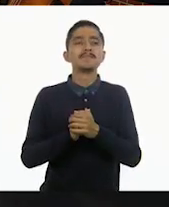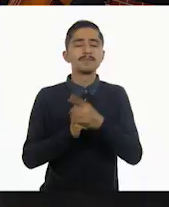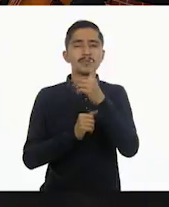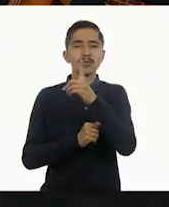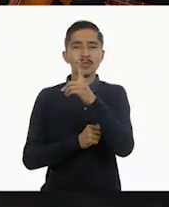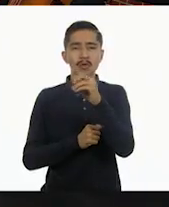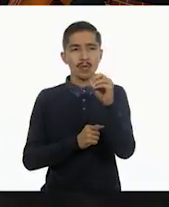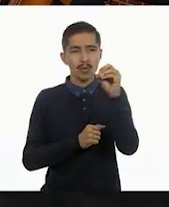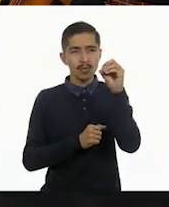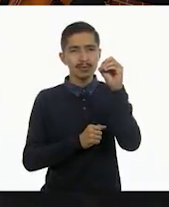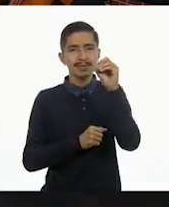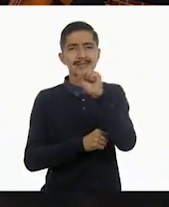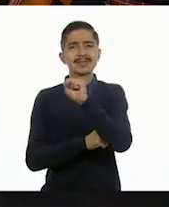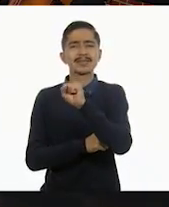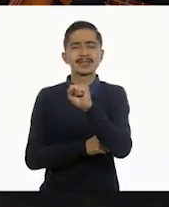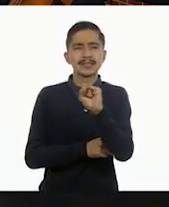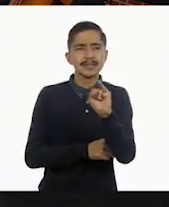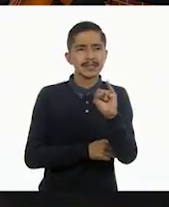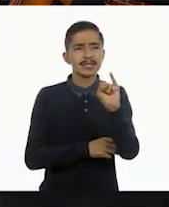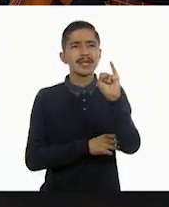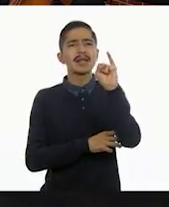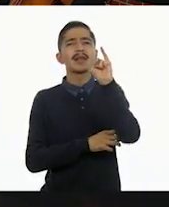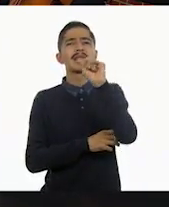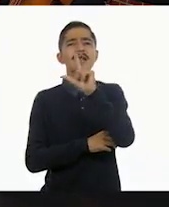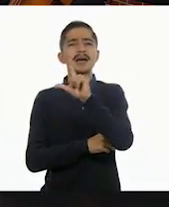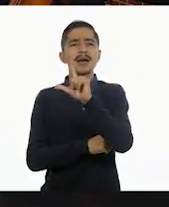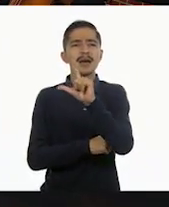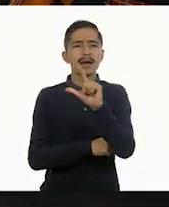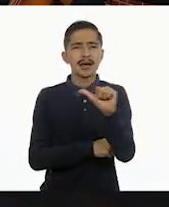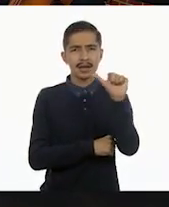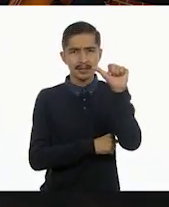do, si, la,